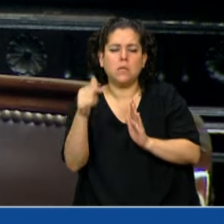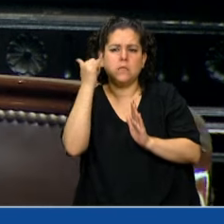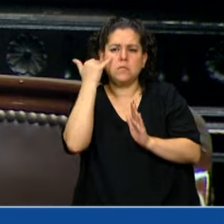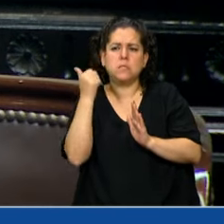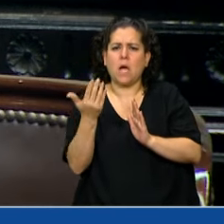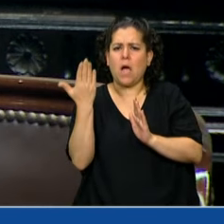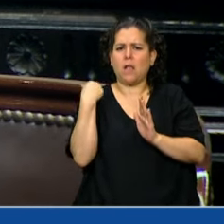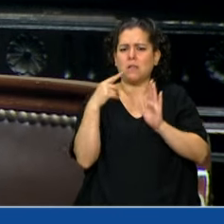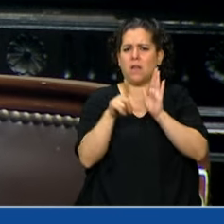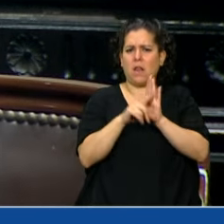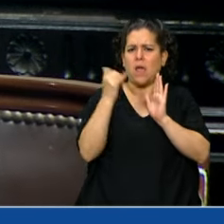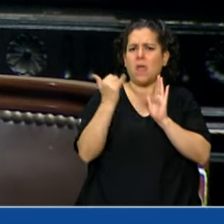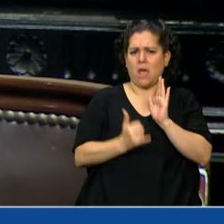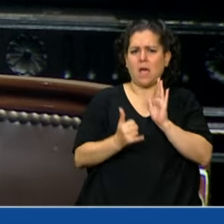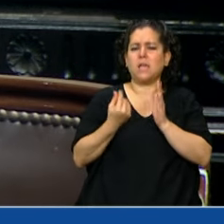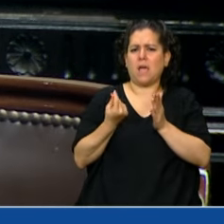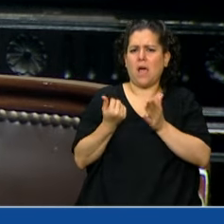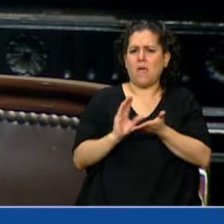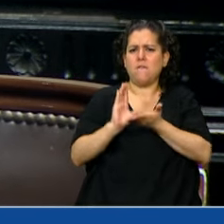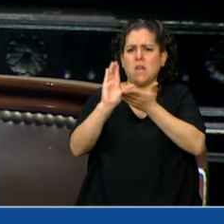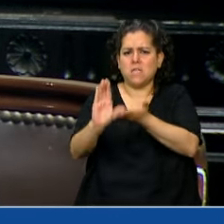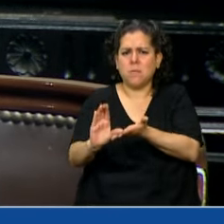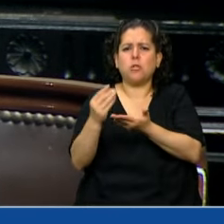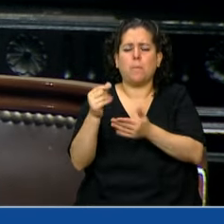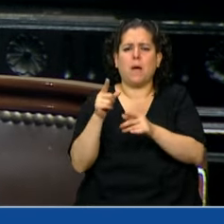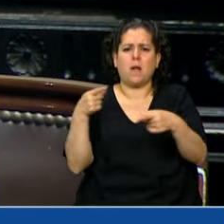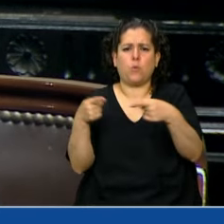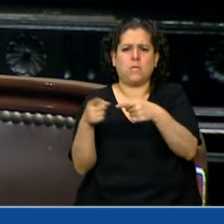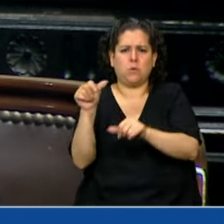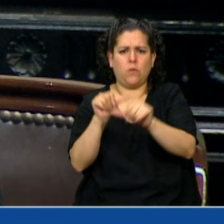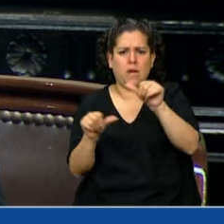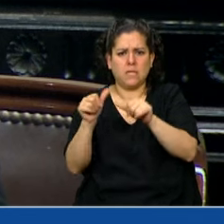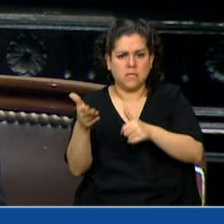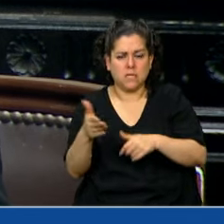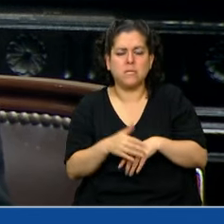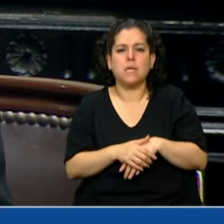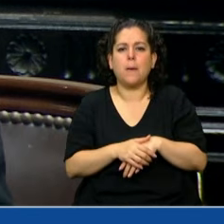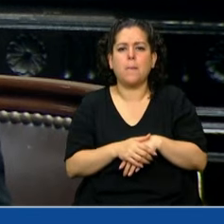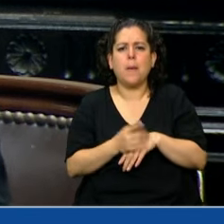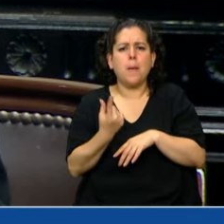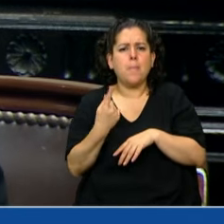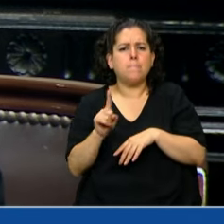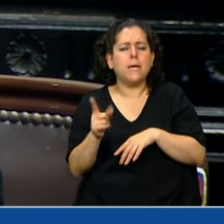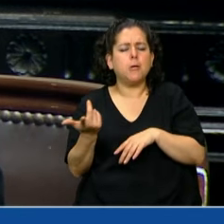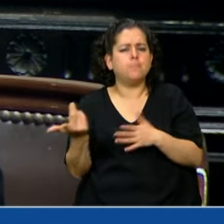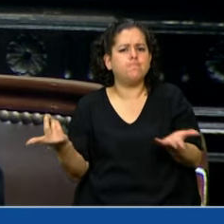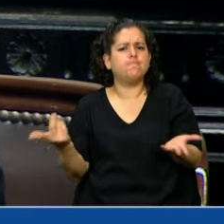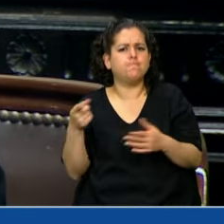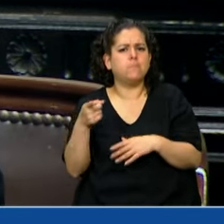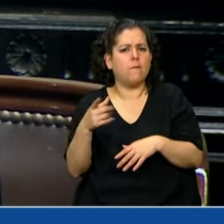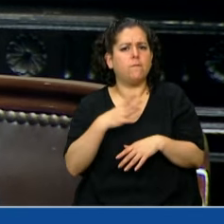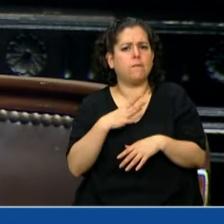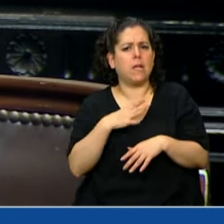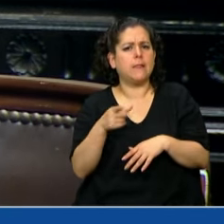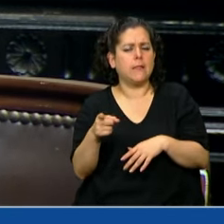preexistente que otorga financiamiento para la ciencia pero no atiende el